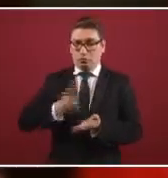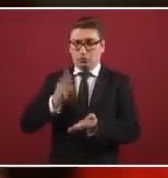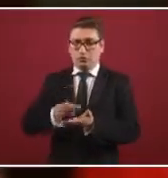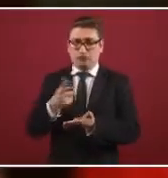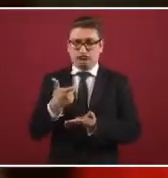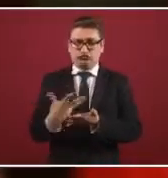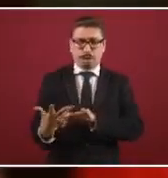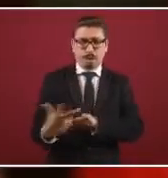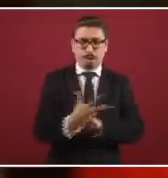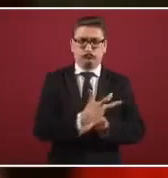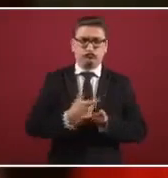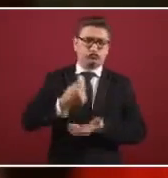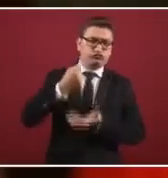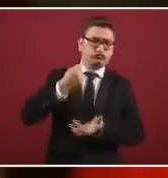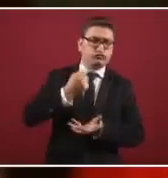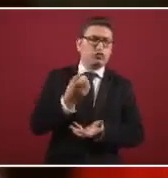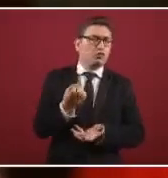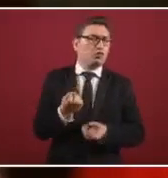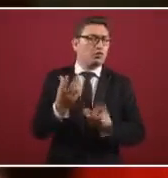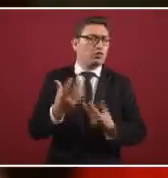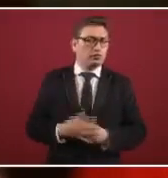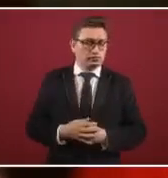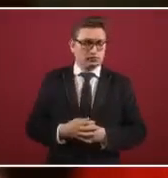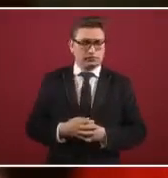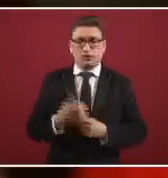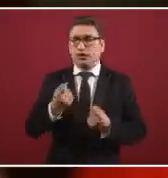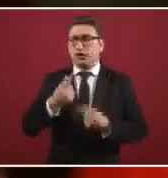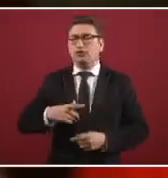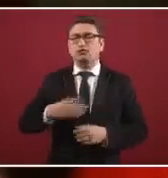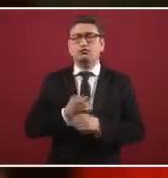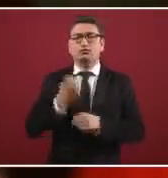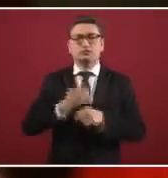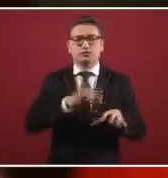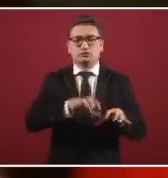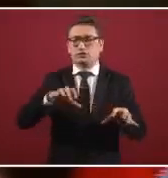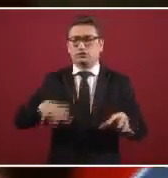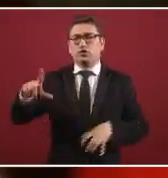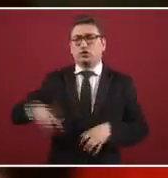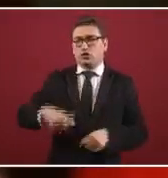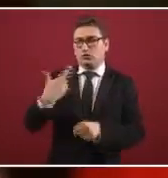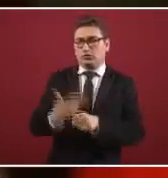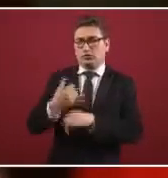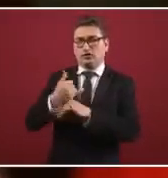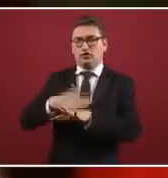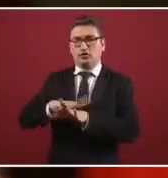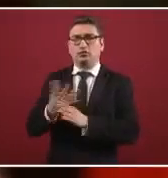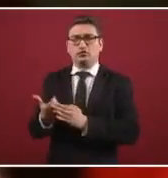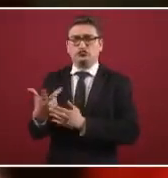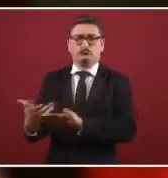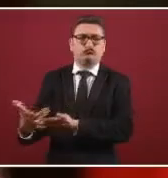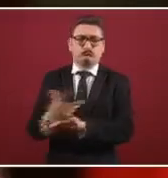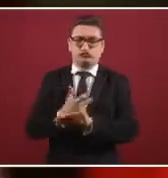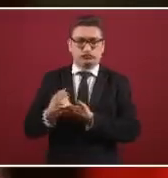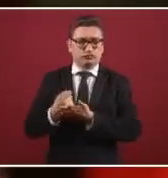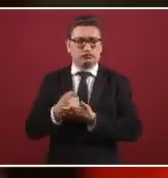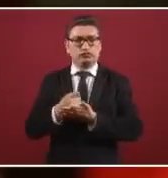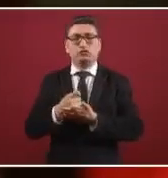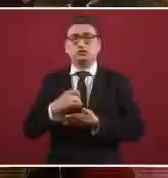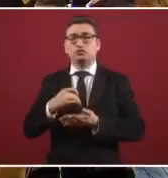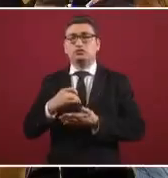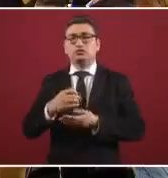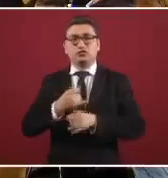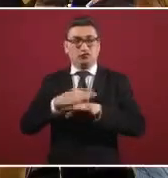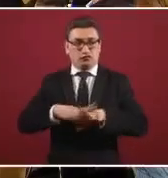si hay alguna resistencia por parte de los gobernadores de los estados para entregar la información de lo que han cobrado y si tiene algún plan